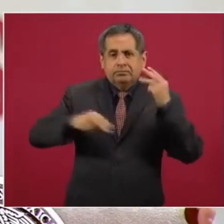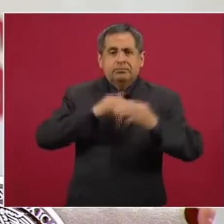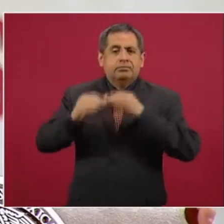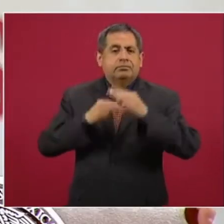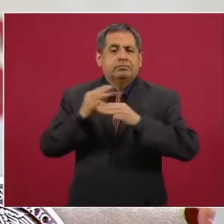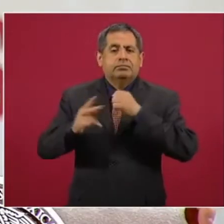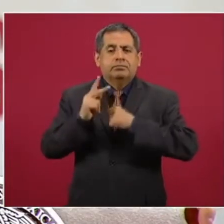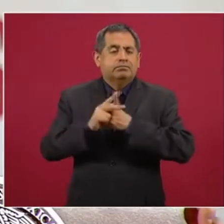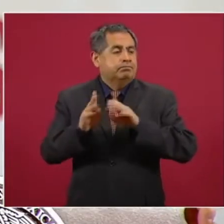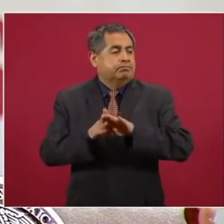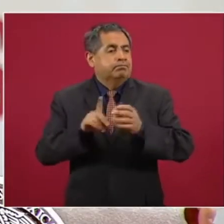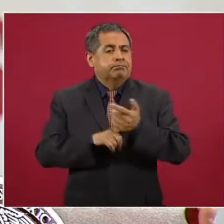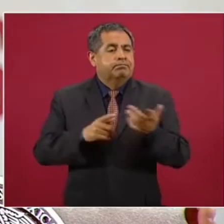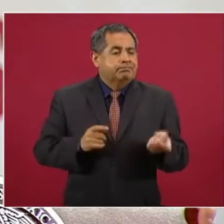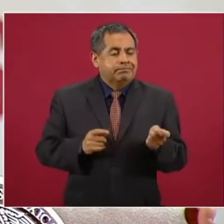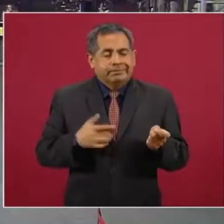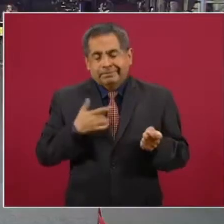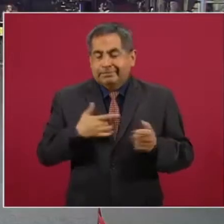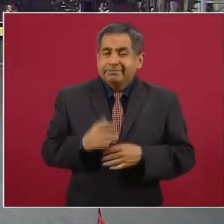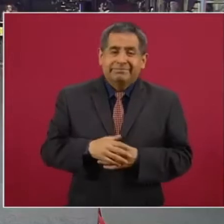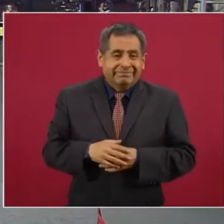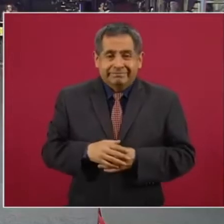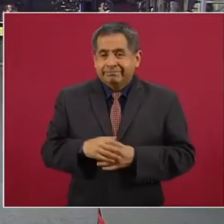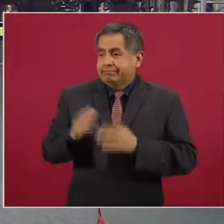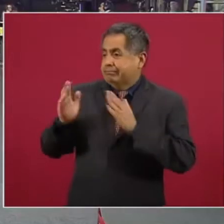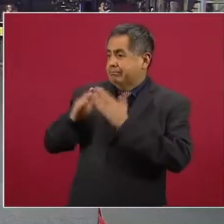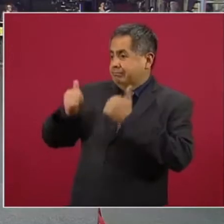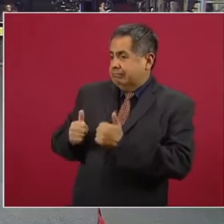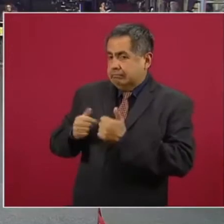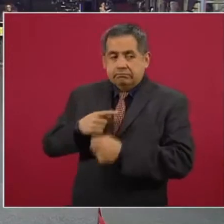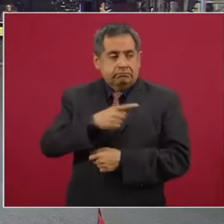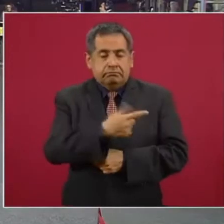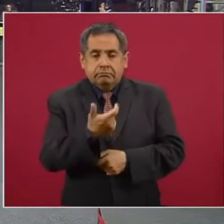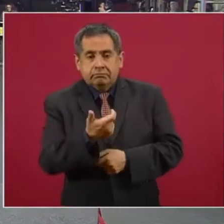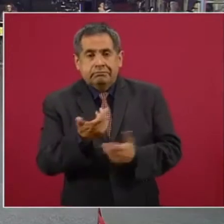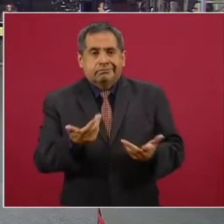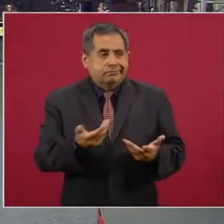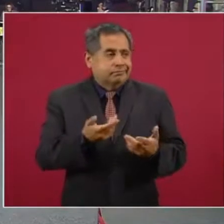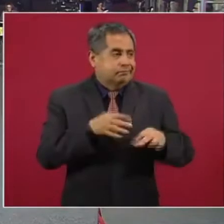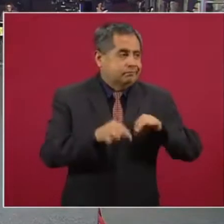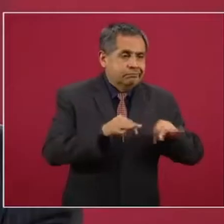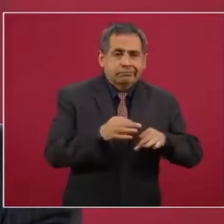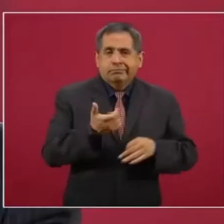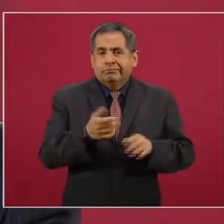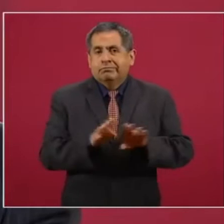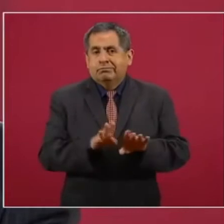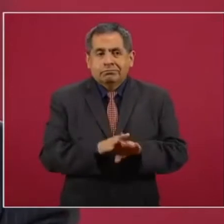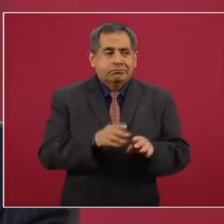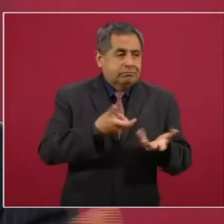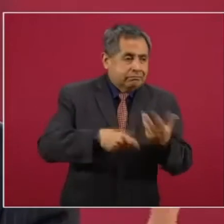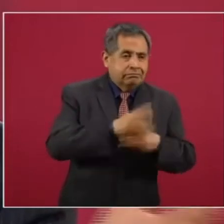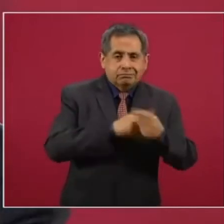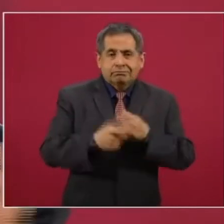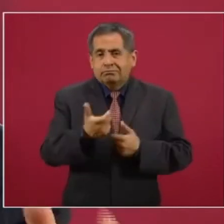conscientes de que esto tiene importantes efectos en la economía, en la sociedad, en el bienestar público. No se puede